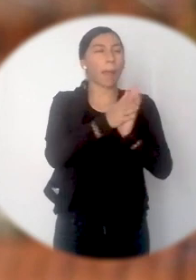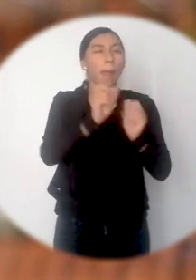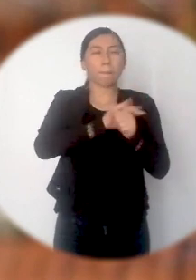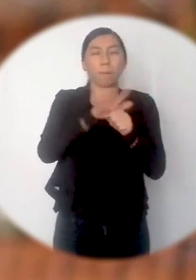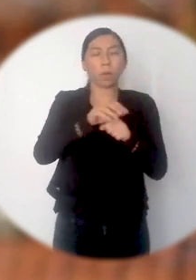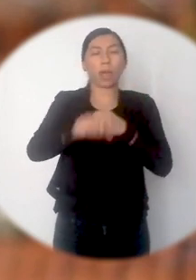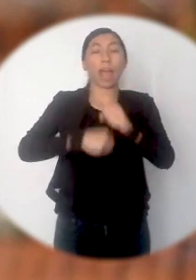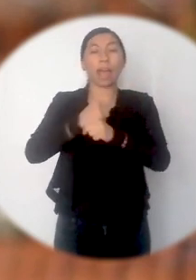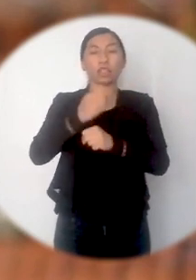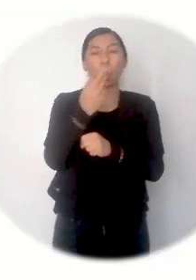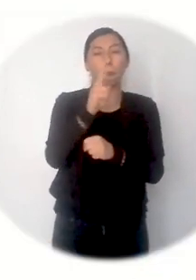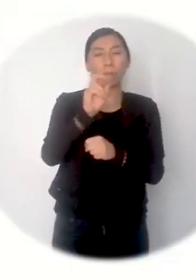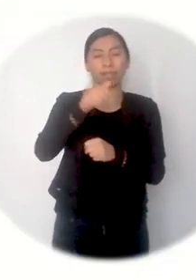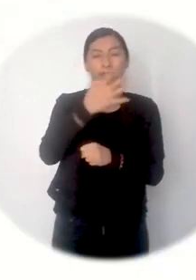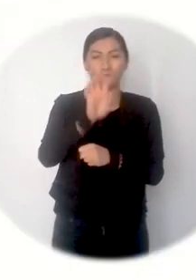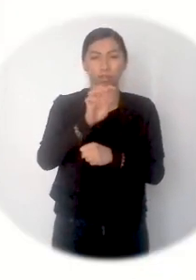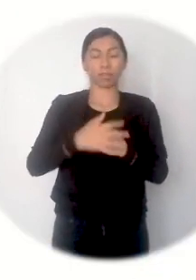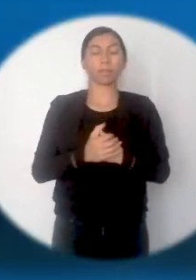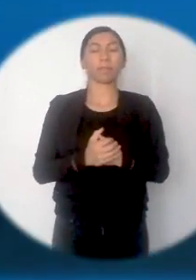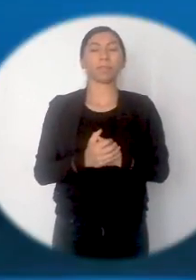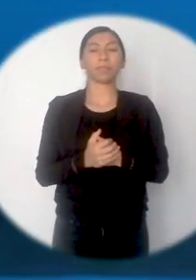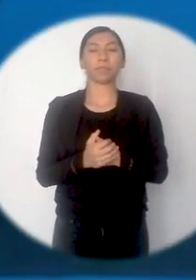de cuentas 2019.